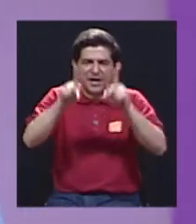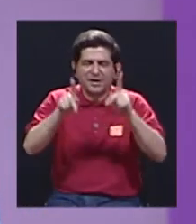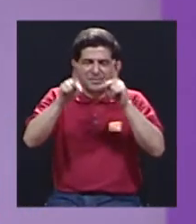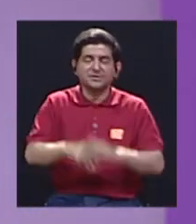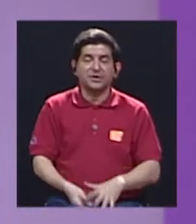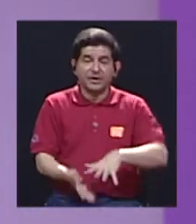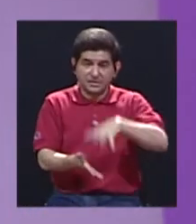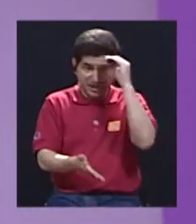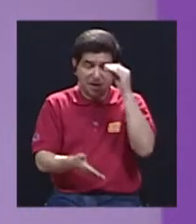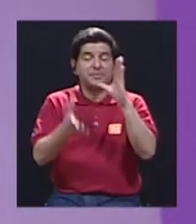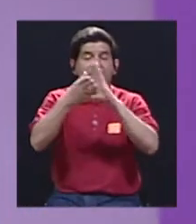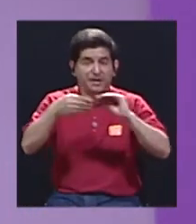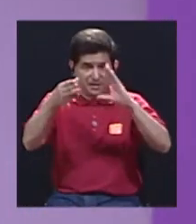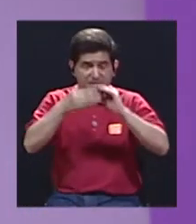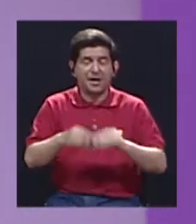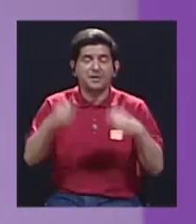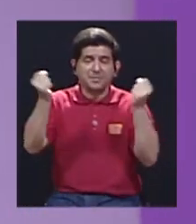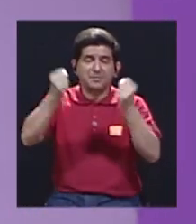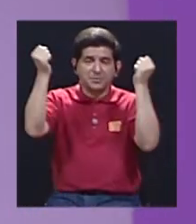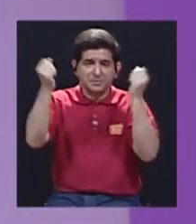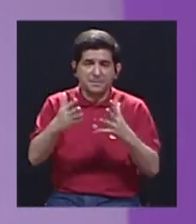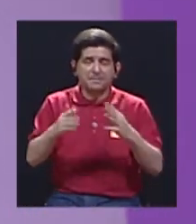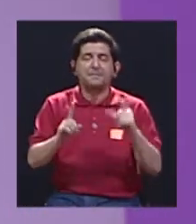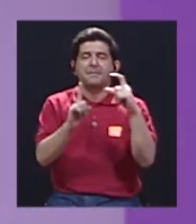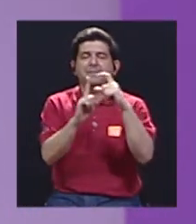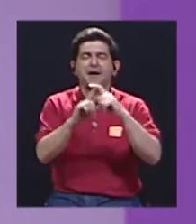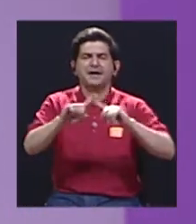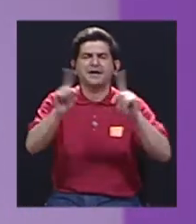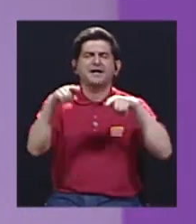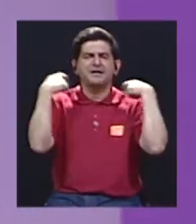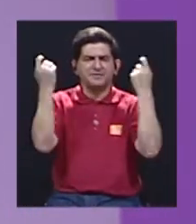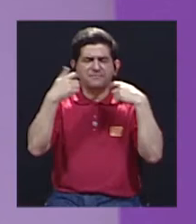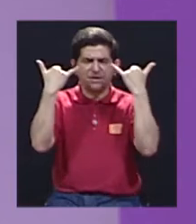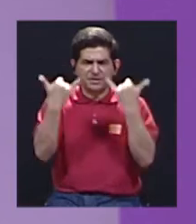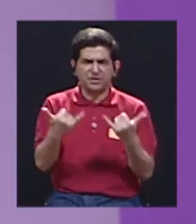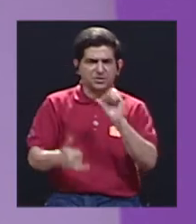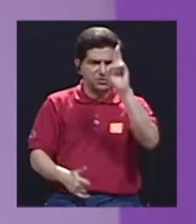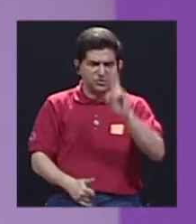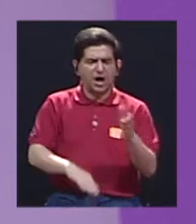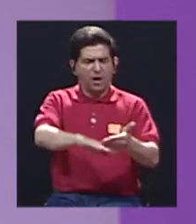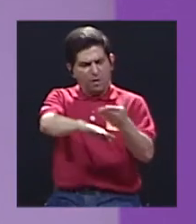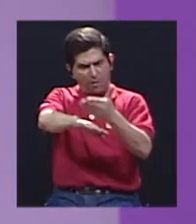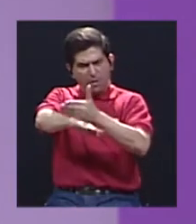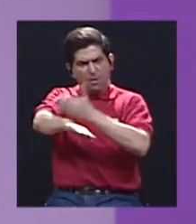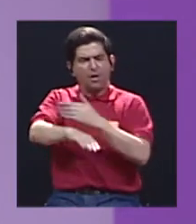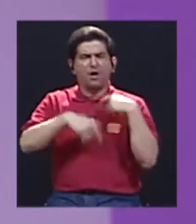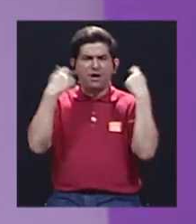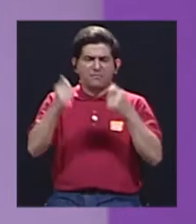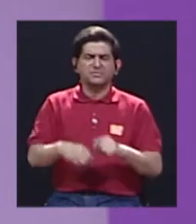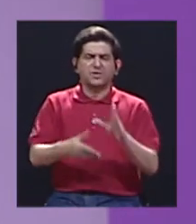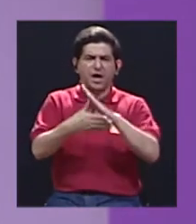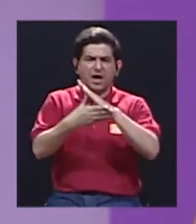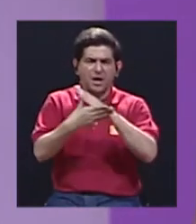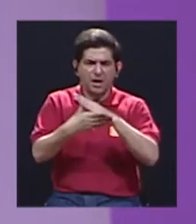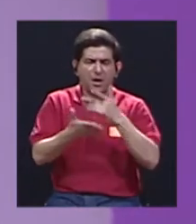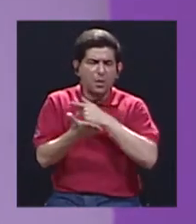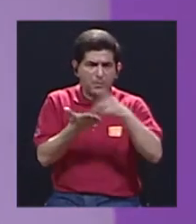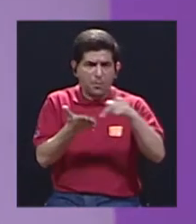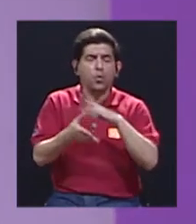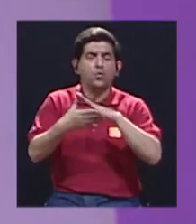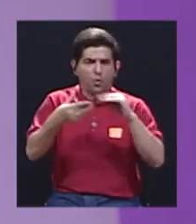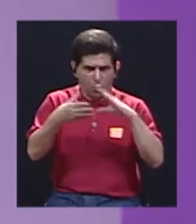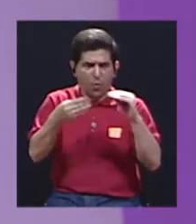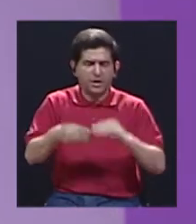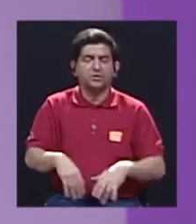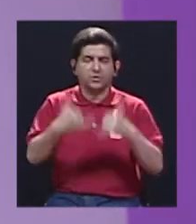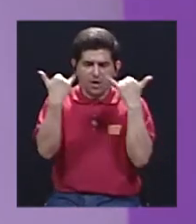aprendamos a contar cuentos que es la magia de la palabra hay varios festivales ya en costa rica que han crecido entonces está el festival puro cuento que nosotros somos parte de